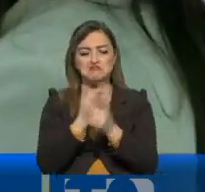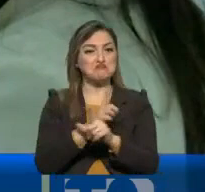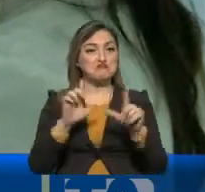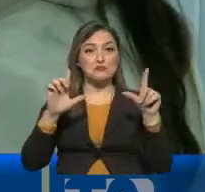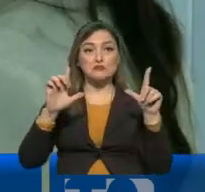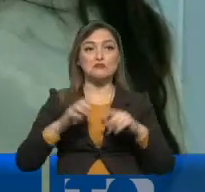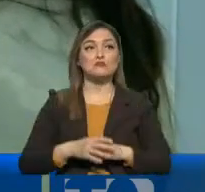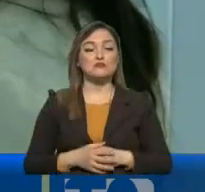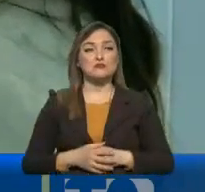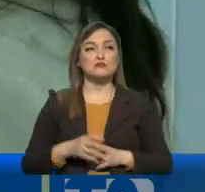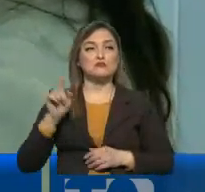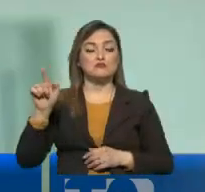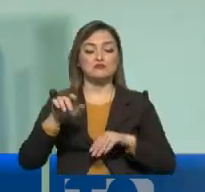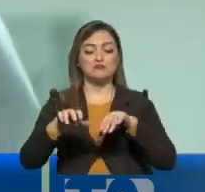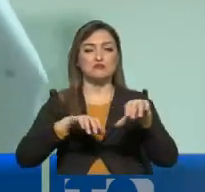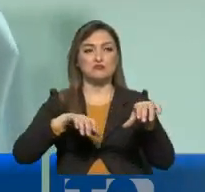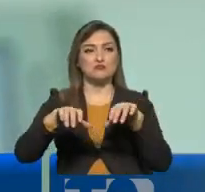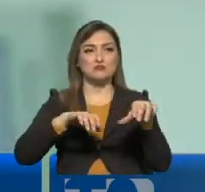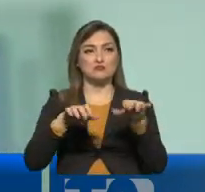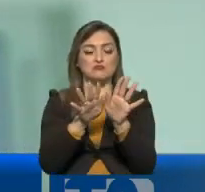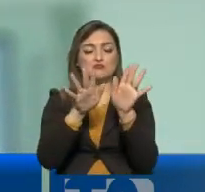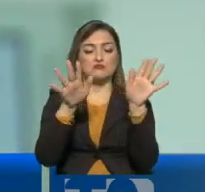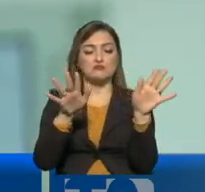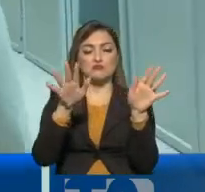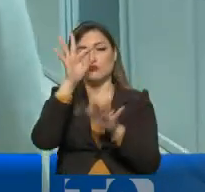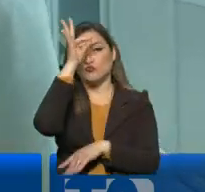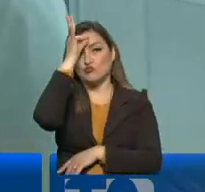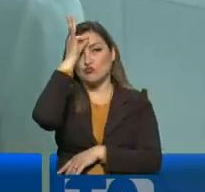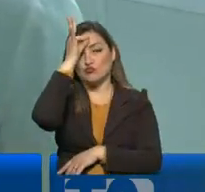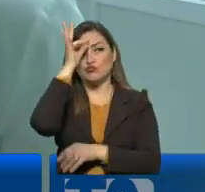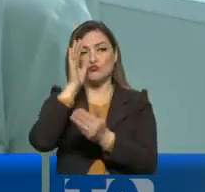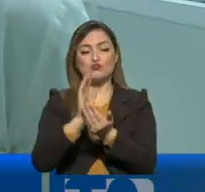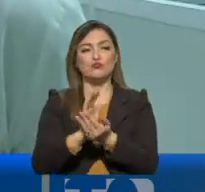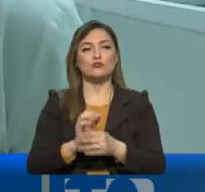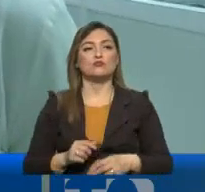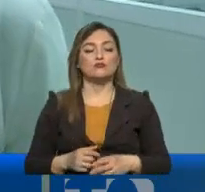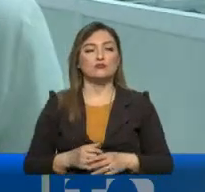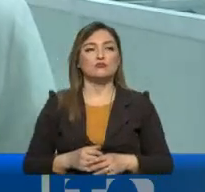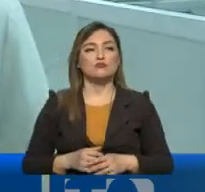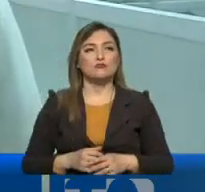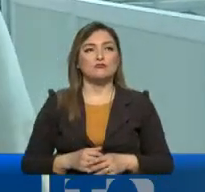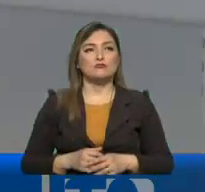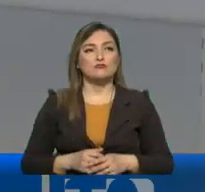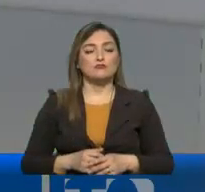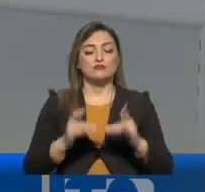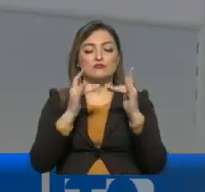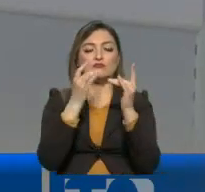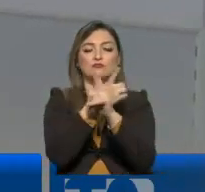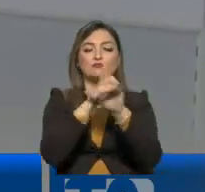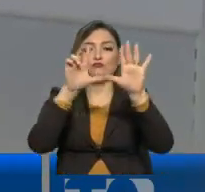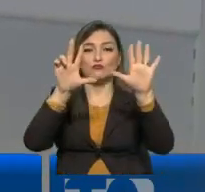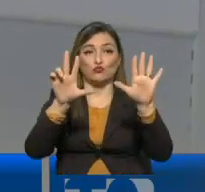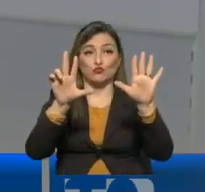Ricardo Soto, coordinador general de áreas críticas de esta Casa de Salud del Instituto Ecuatoriano de Seguridad Social, precisa que son 8. 8